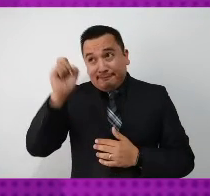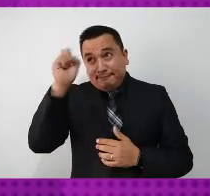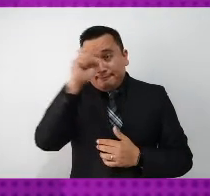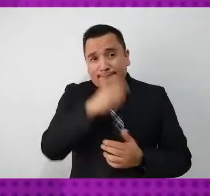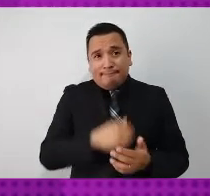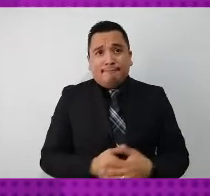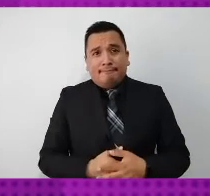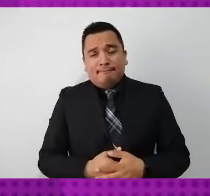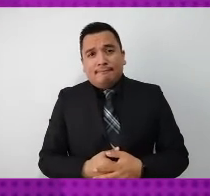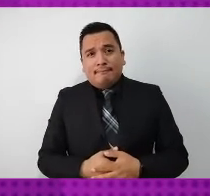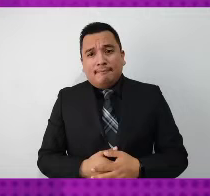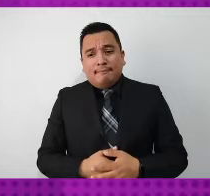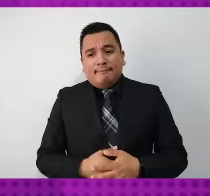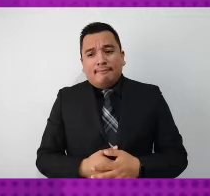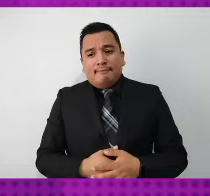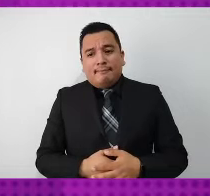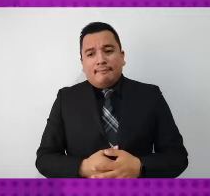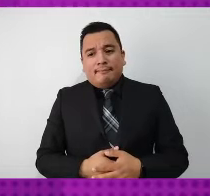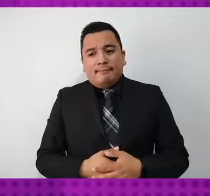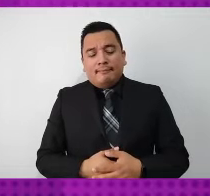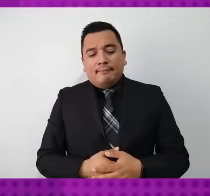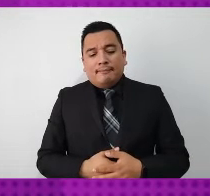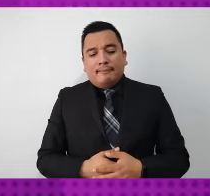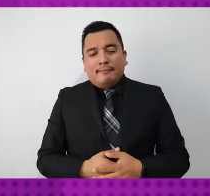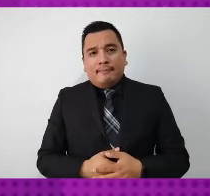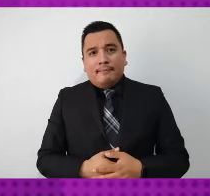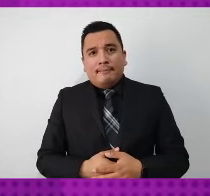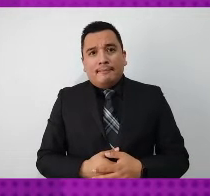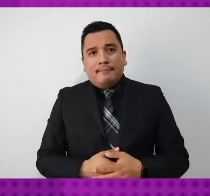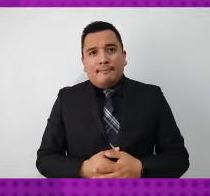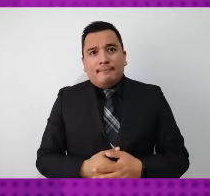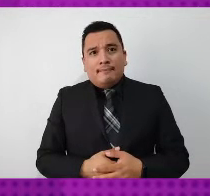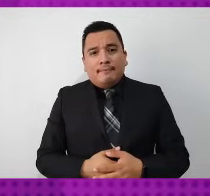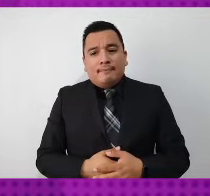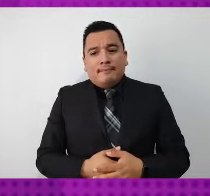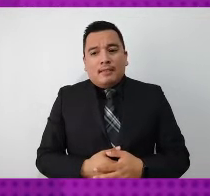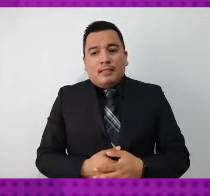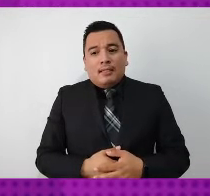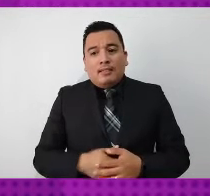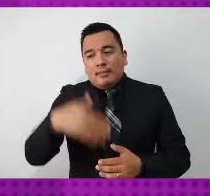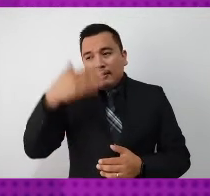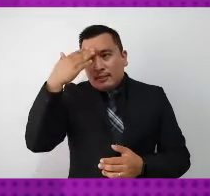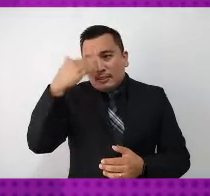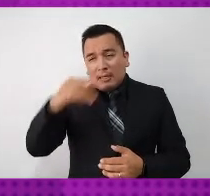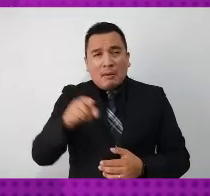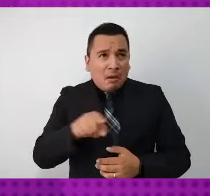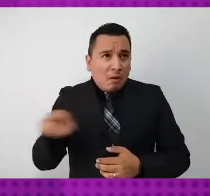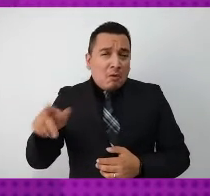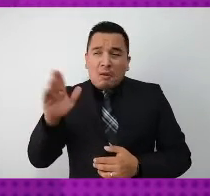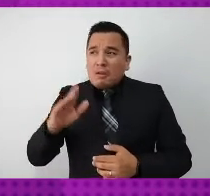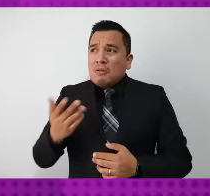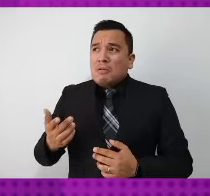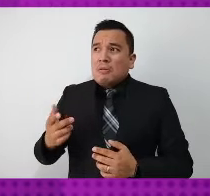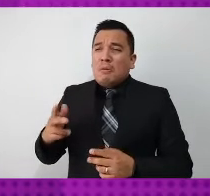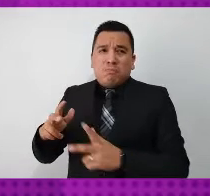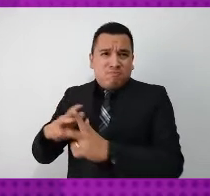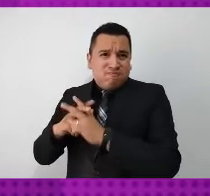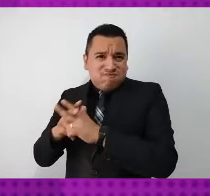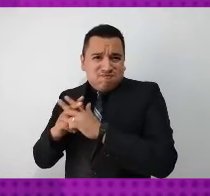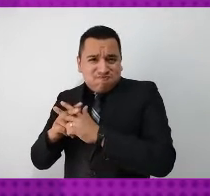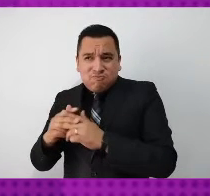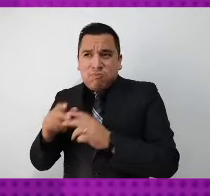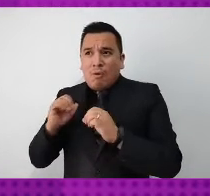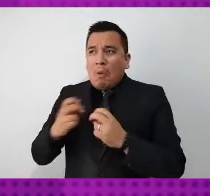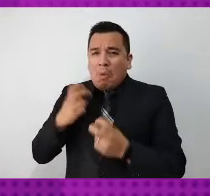fundamentalmente lo relacionado con la violencia en todos los ámbitos y en todas sus manifestaciones y